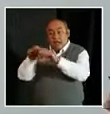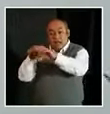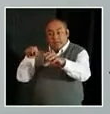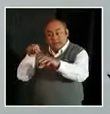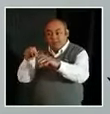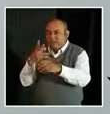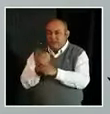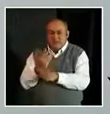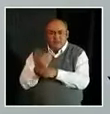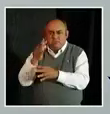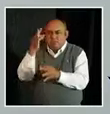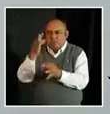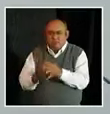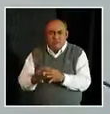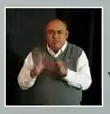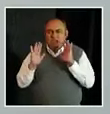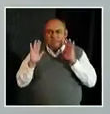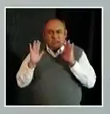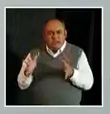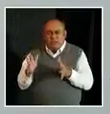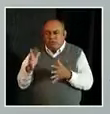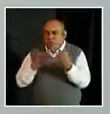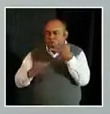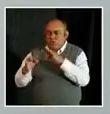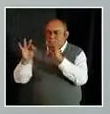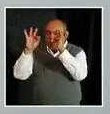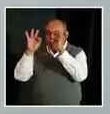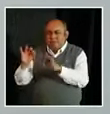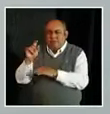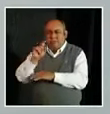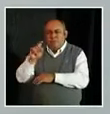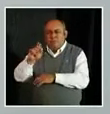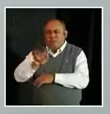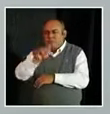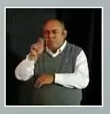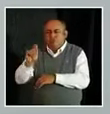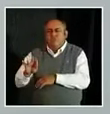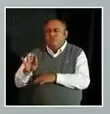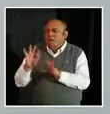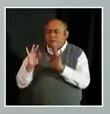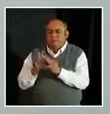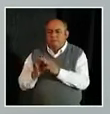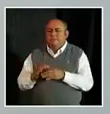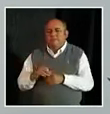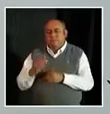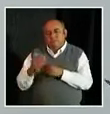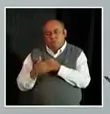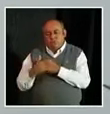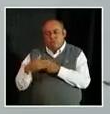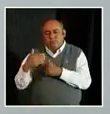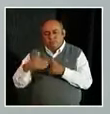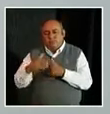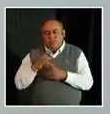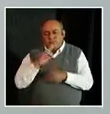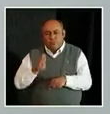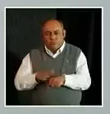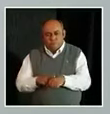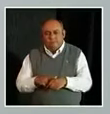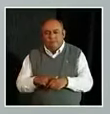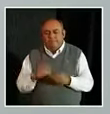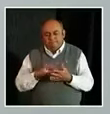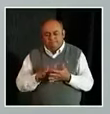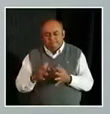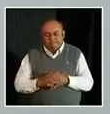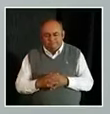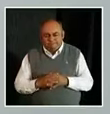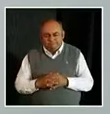está nuevamente operando y debemos de regresar a los niveles anteriores. Muchas gracias.